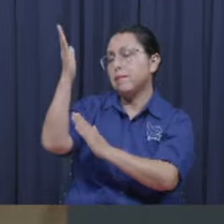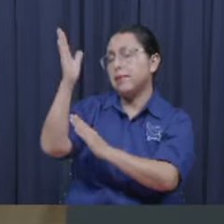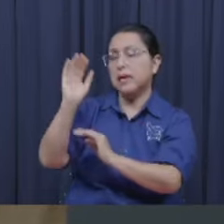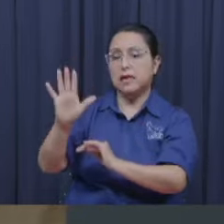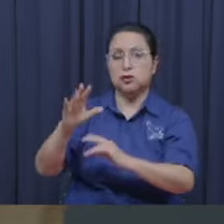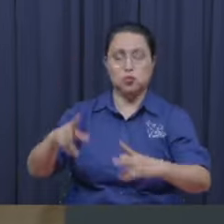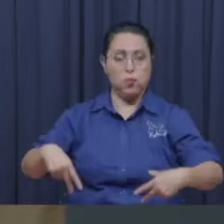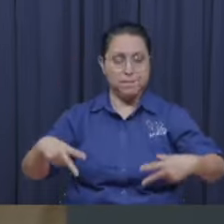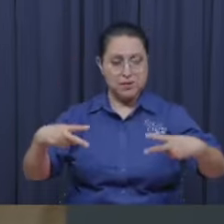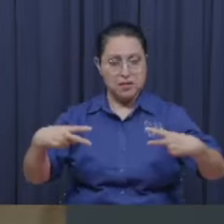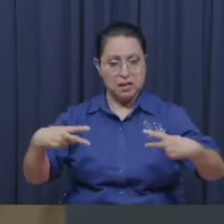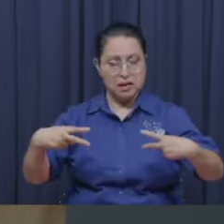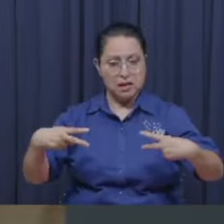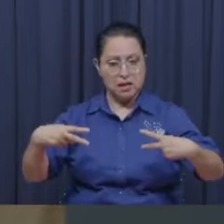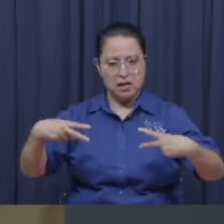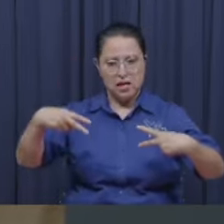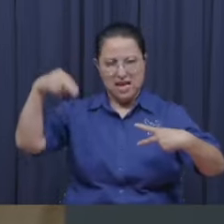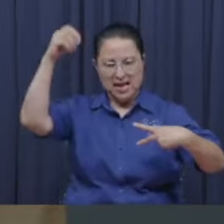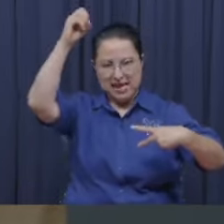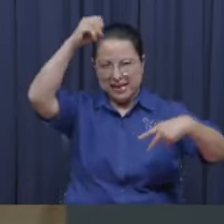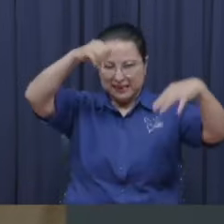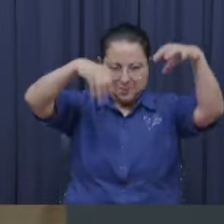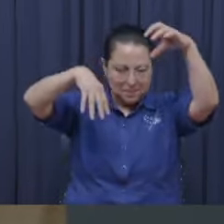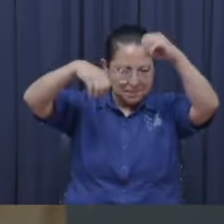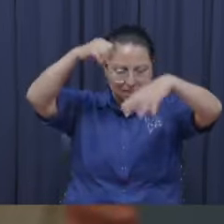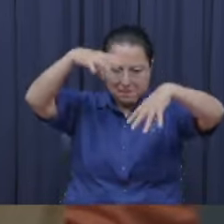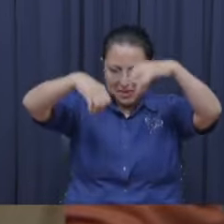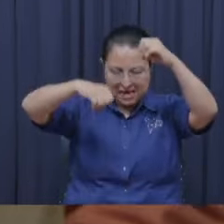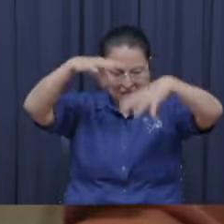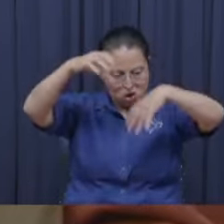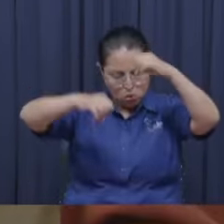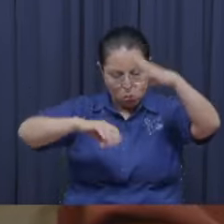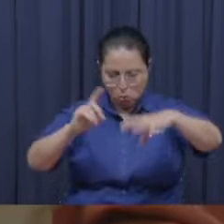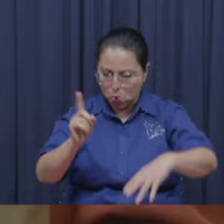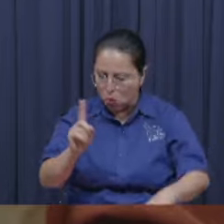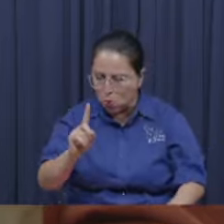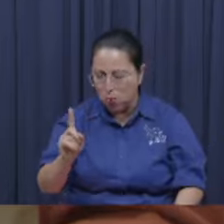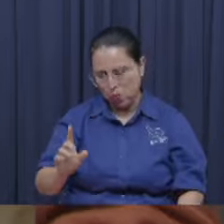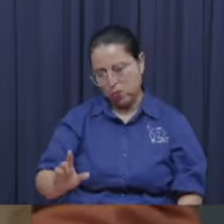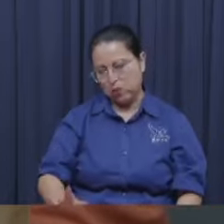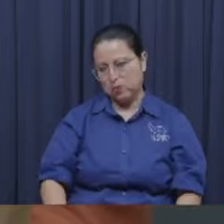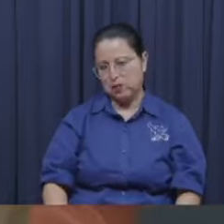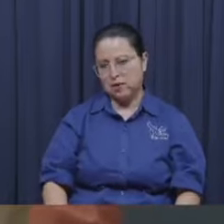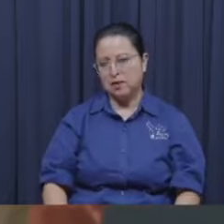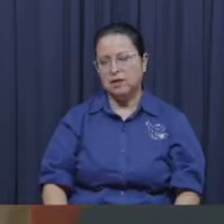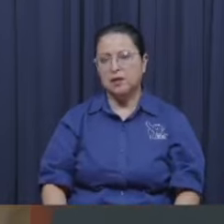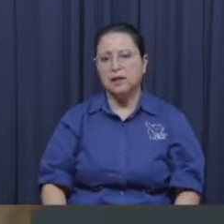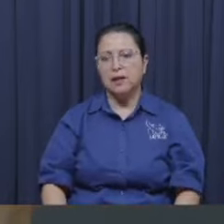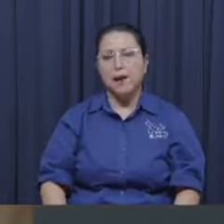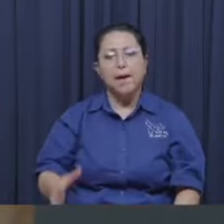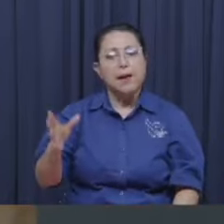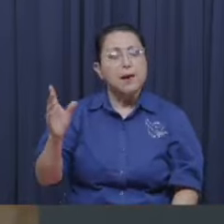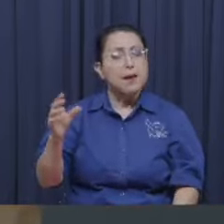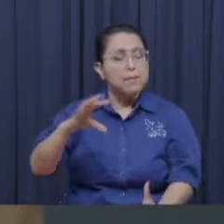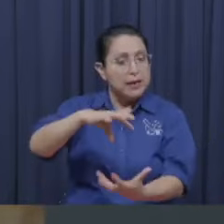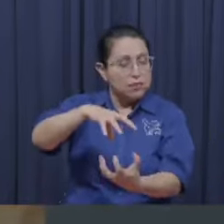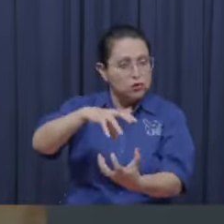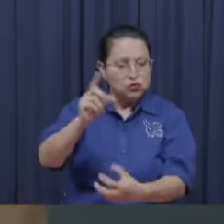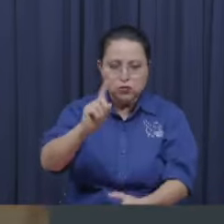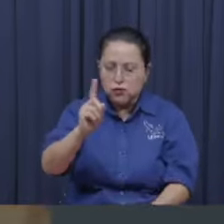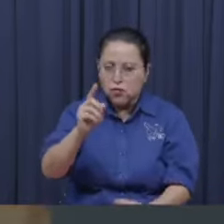no puede ser para todo el mundo. Porque para empezar, cuando es invierno en el norte, es verano en el